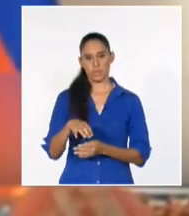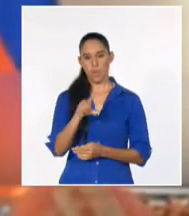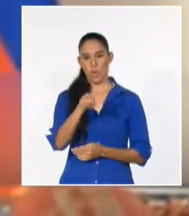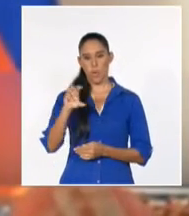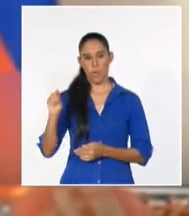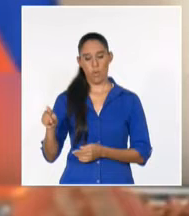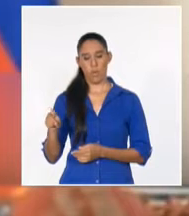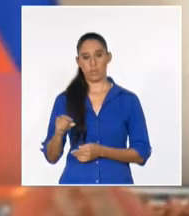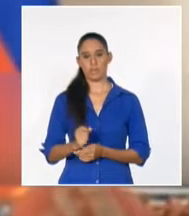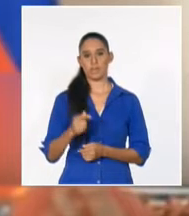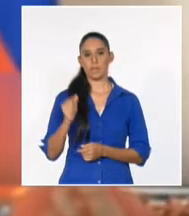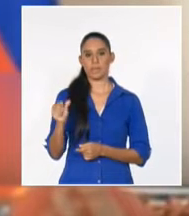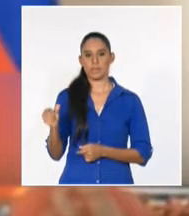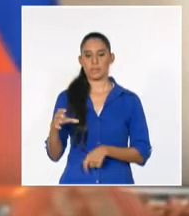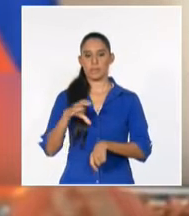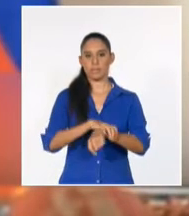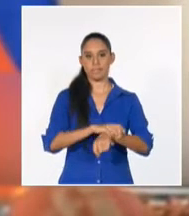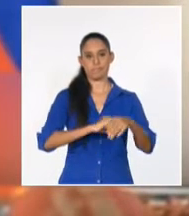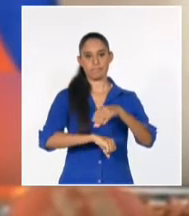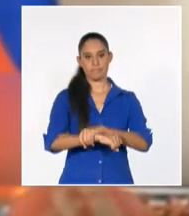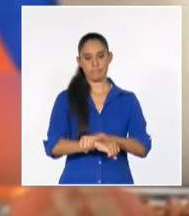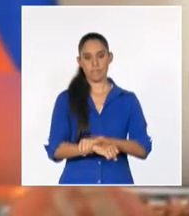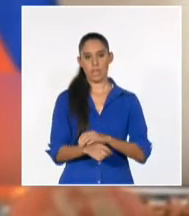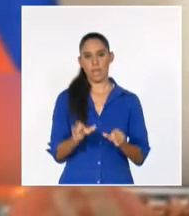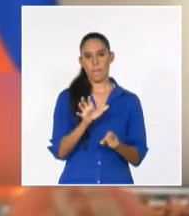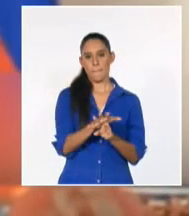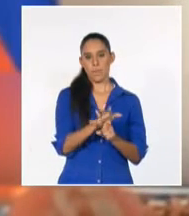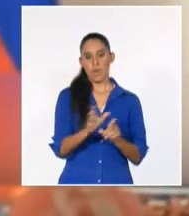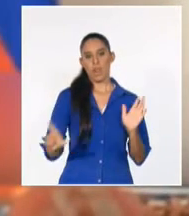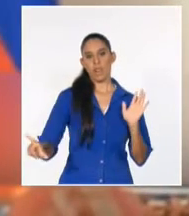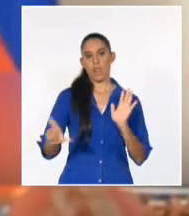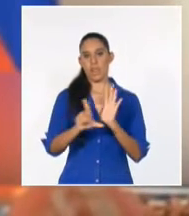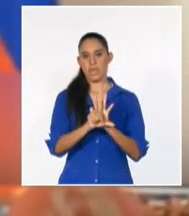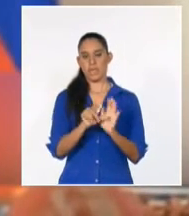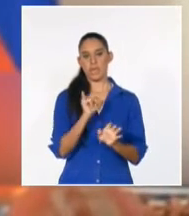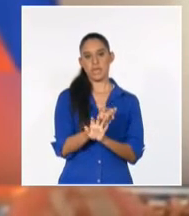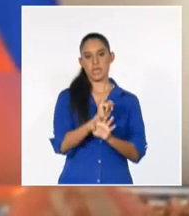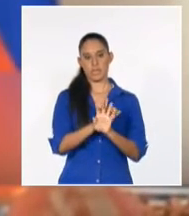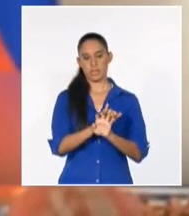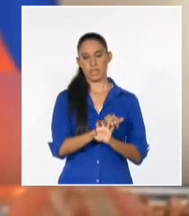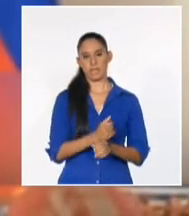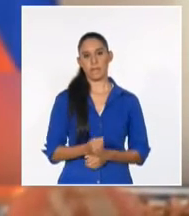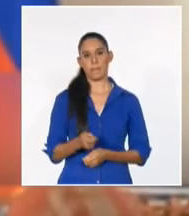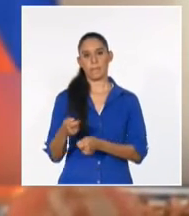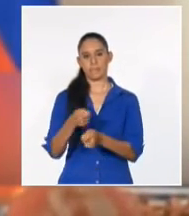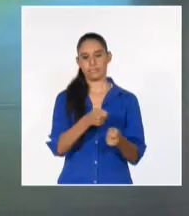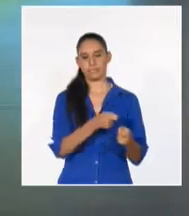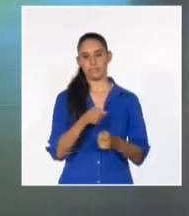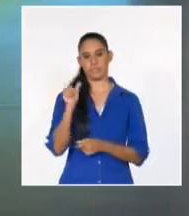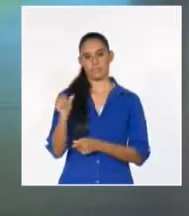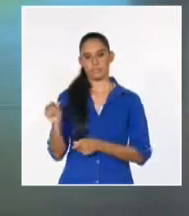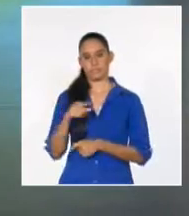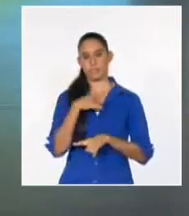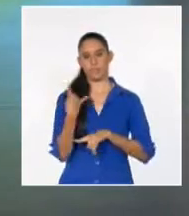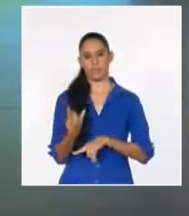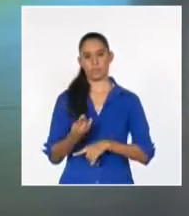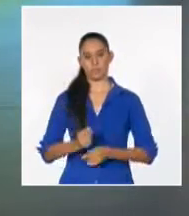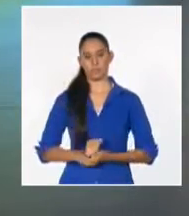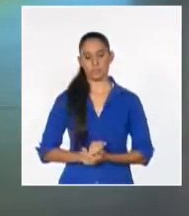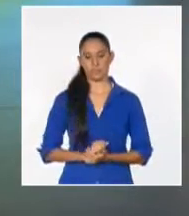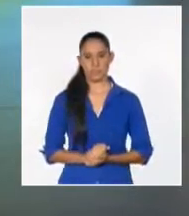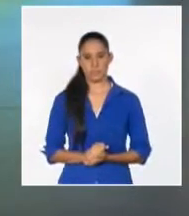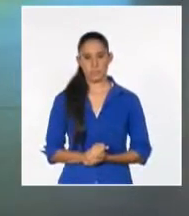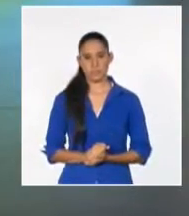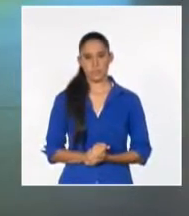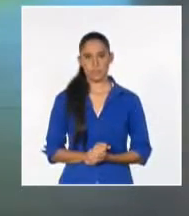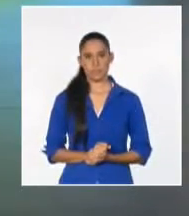y acusadas formalmente de violar leyes estadounidenses y conspirar para asesinar a Moïse. Y al cierre,